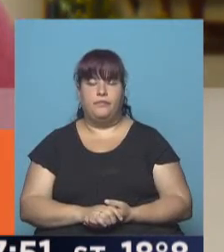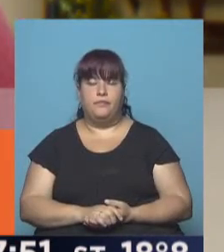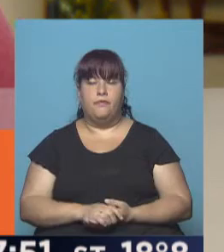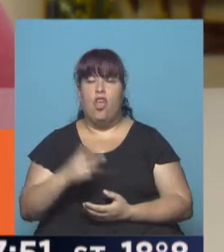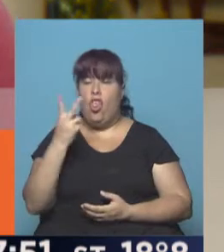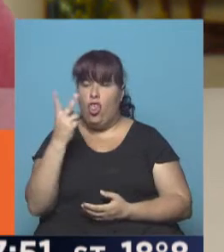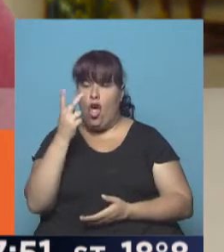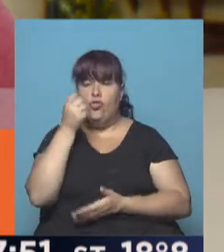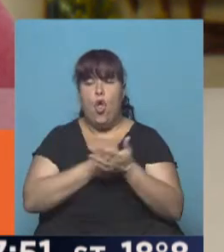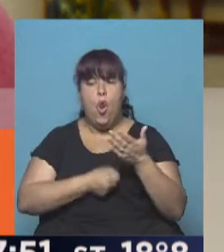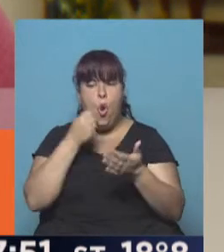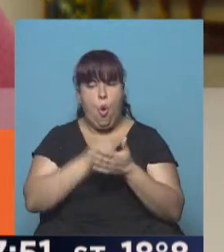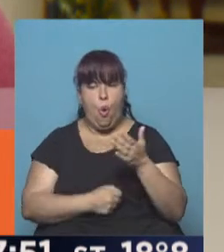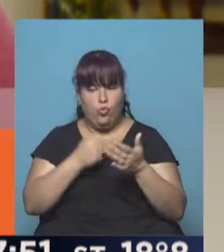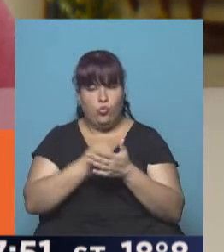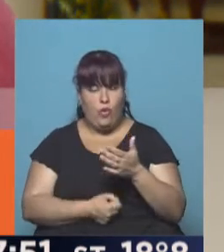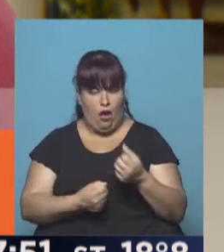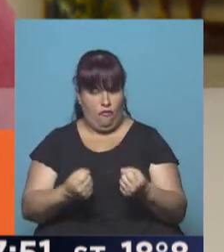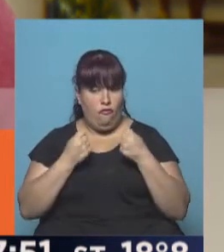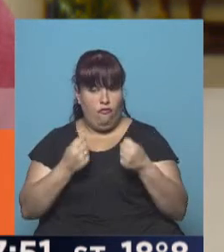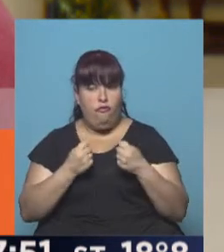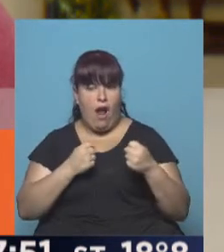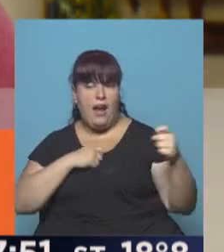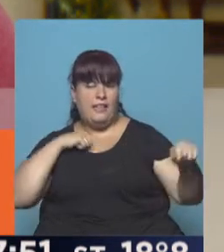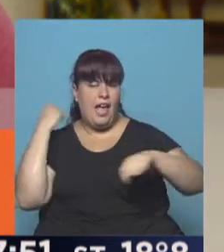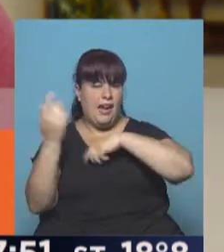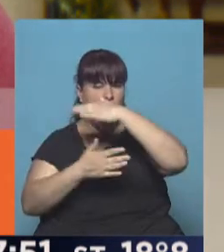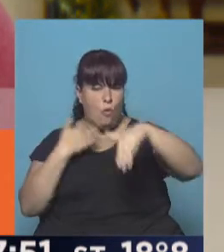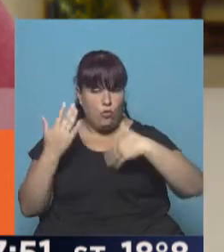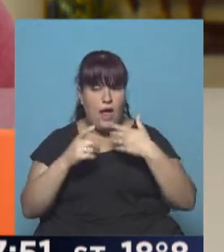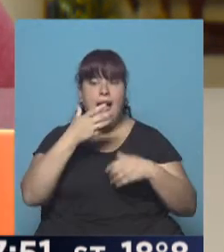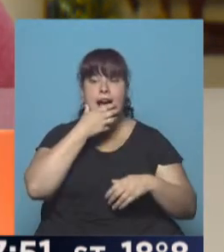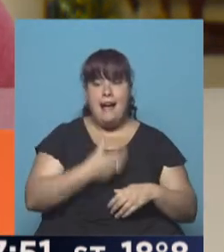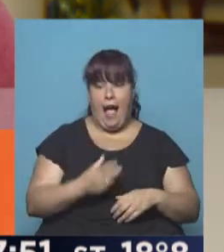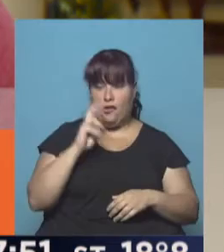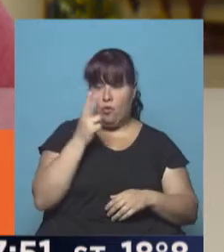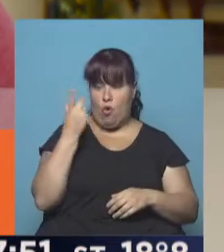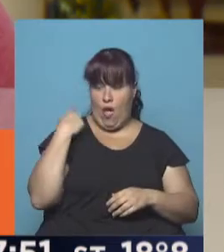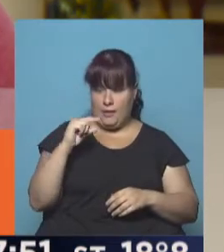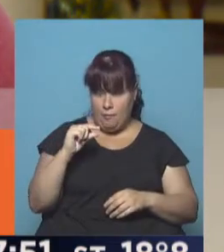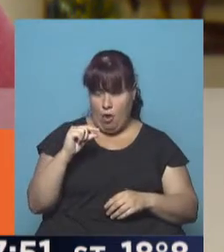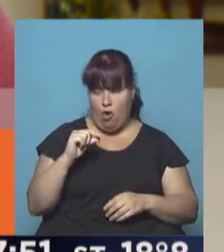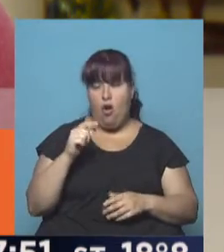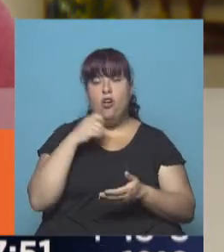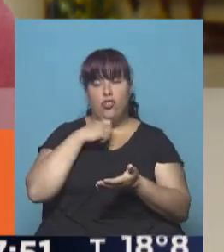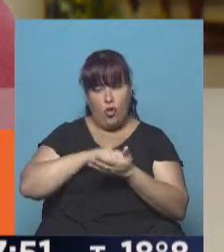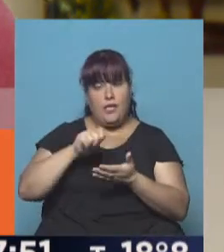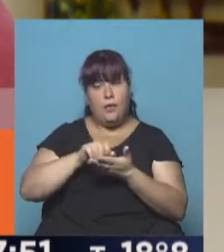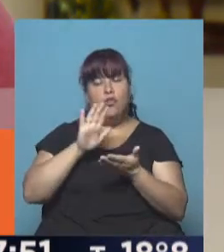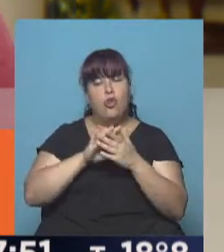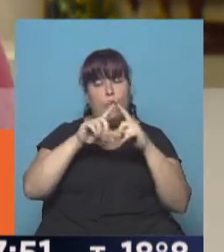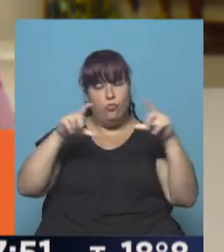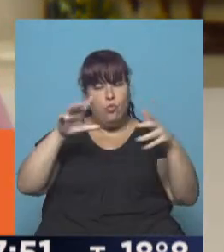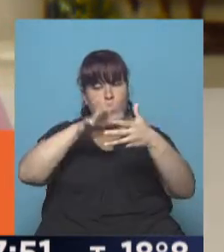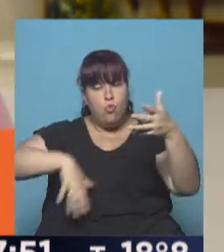dos luchadores fuertes, revolucionarios. Castro, que murió recientemente, escribí sobre él un artículo